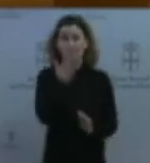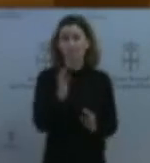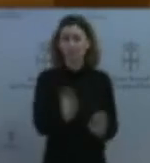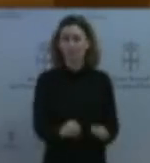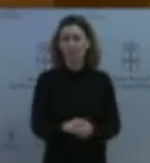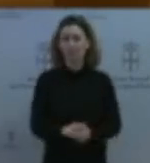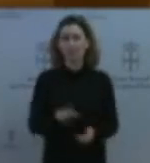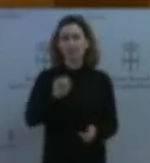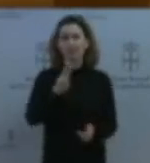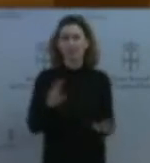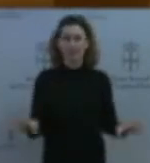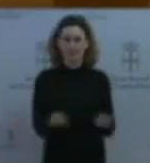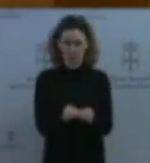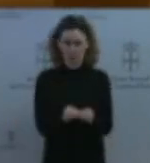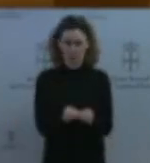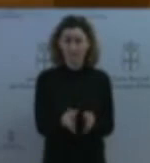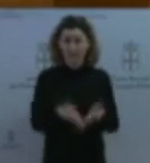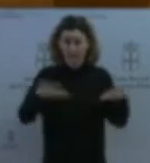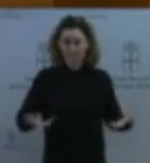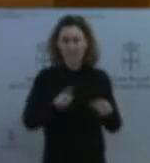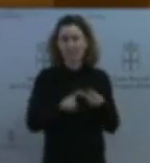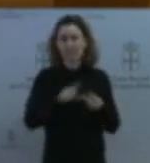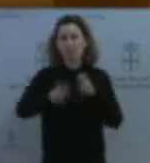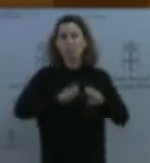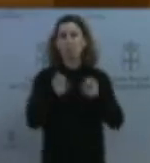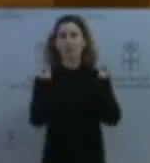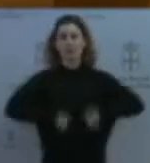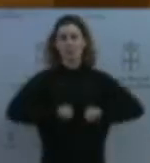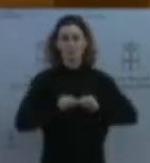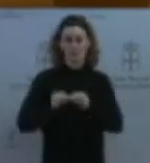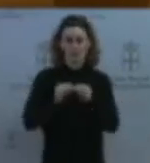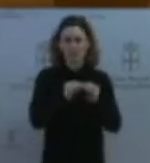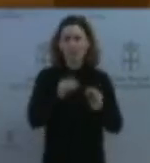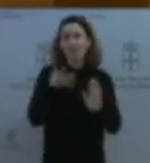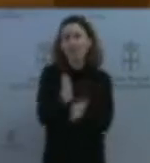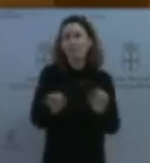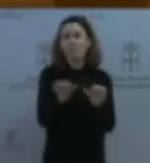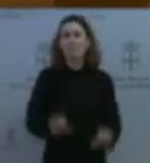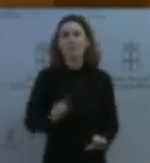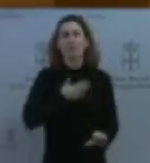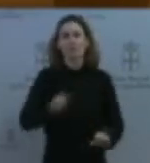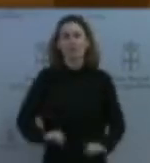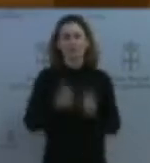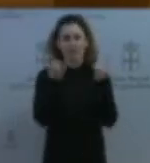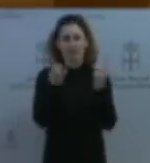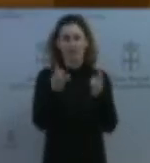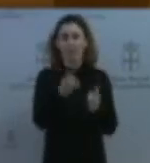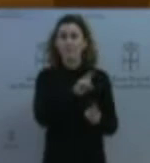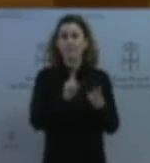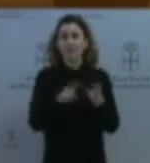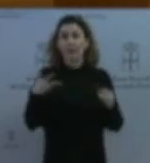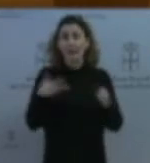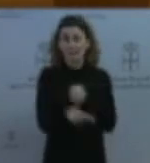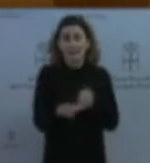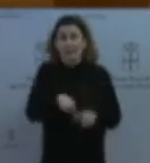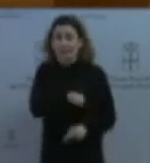amplia, búsqueda del consenso, definición de un modelo propio de oficialidad, evitarles provocaciones y conseguir que la reforma